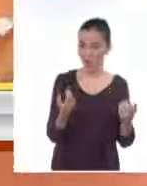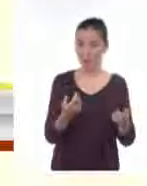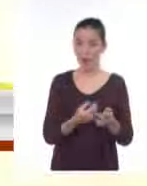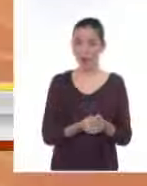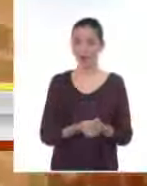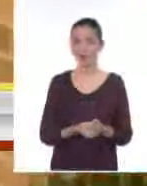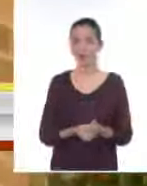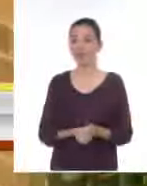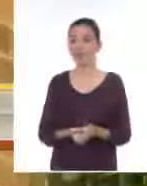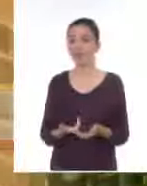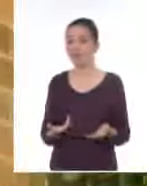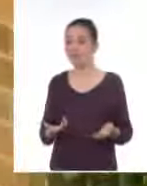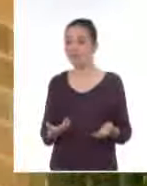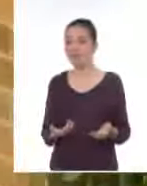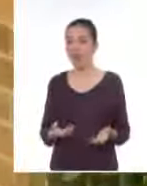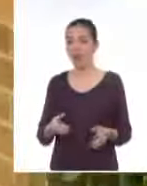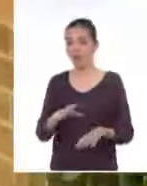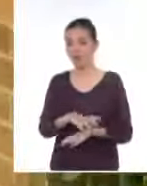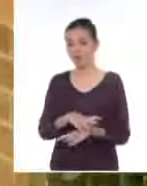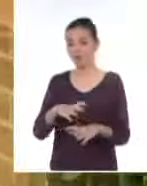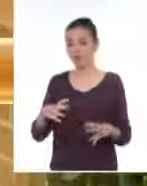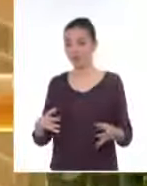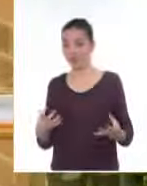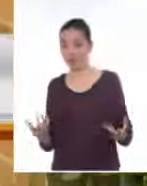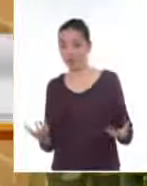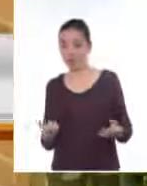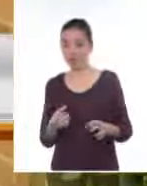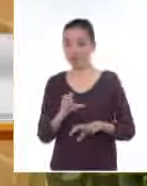afectivos. Nos brindaron las posibilidades,